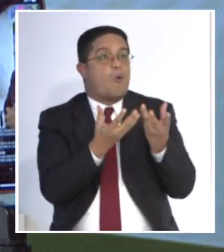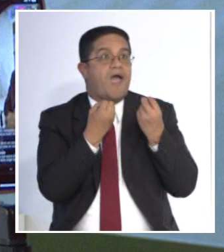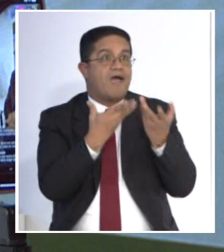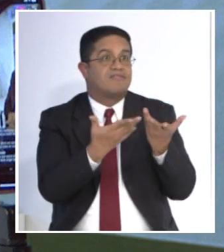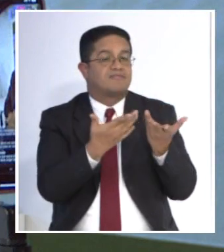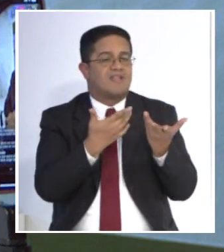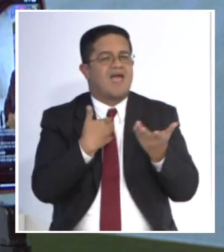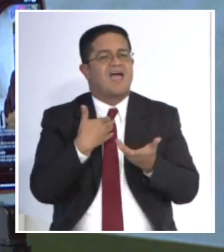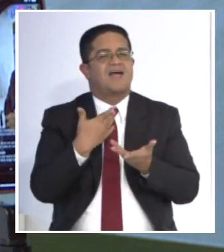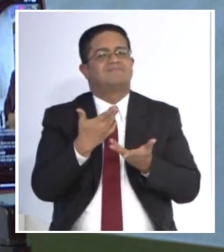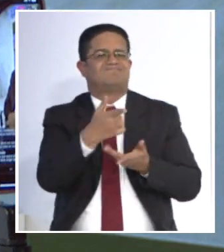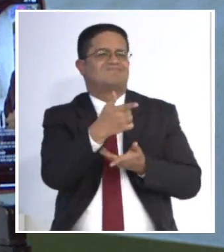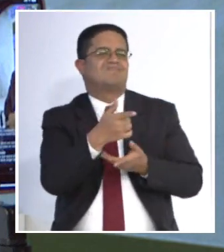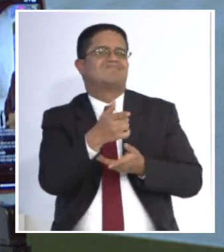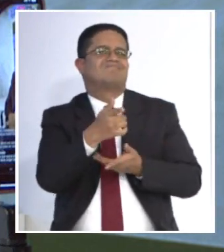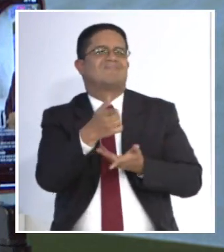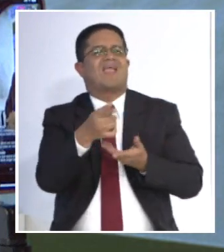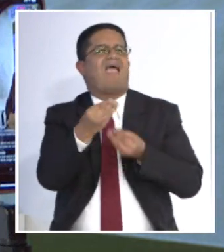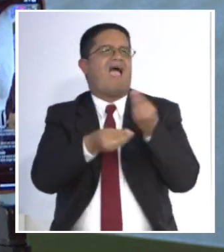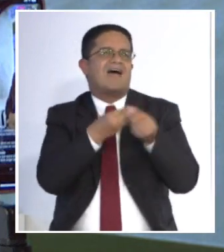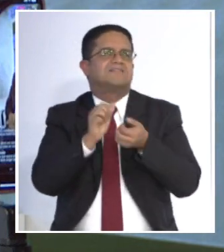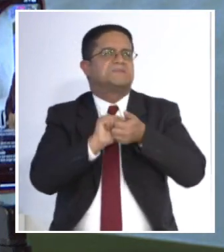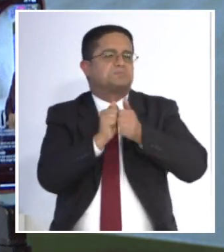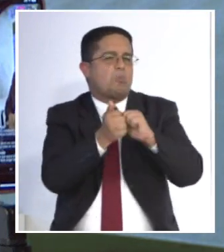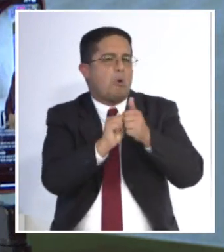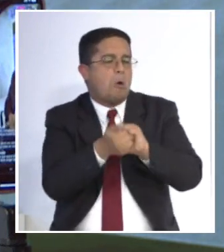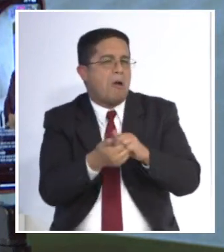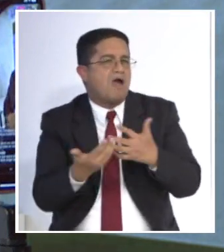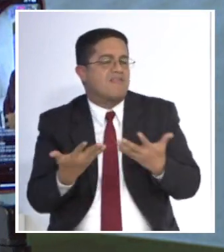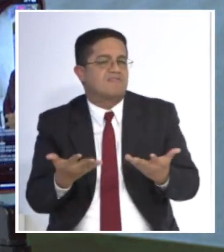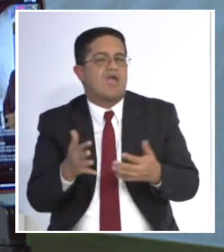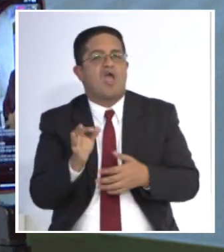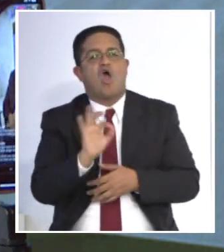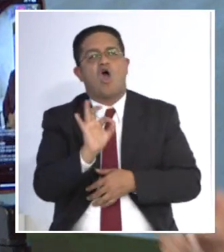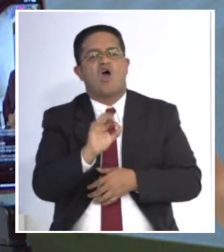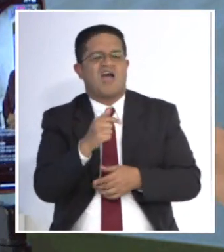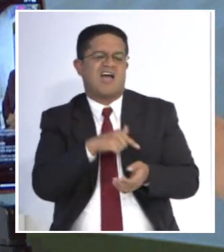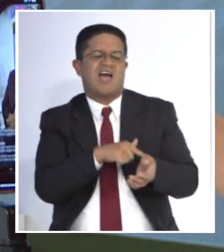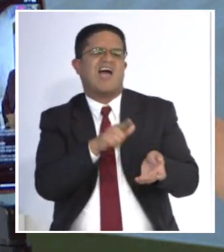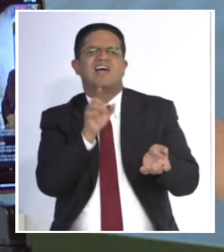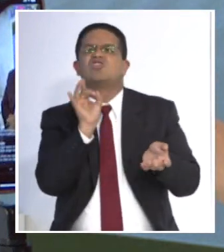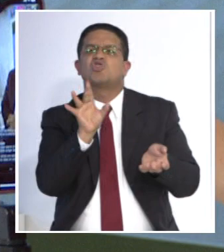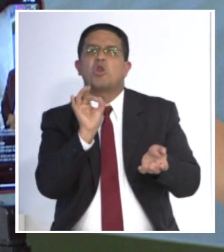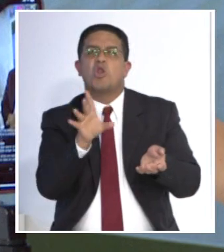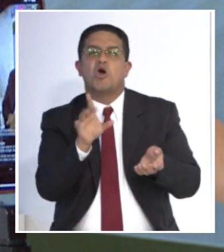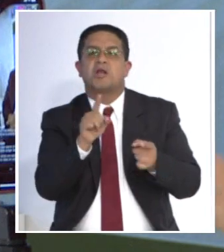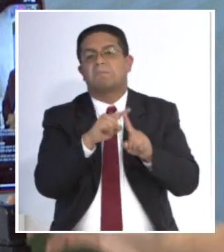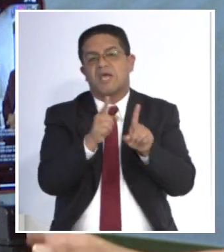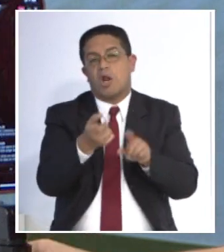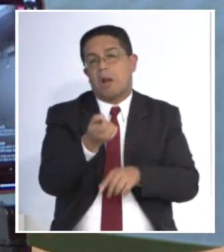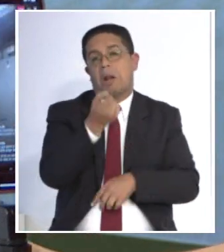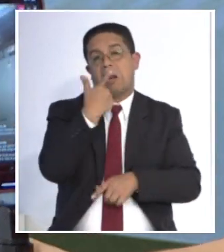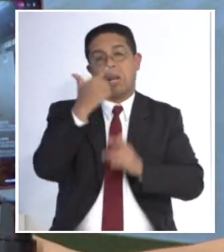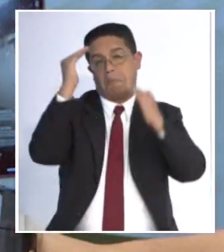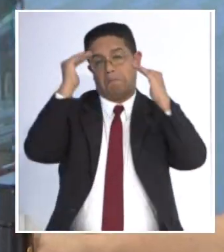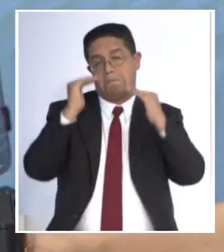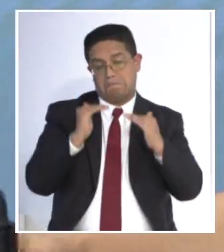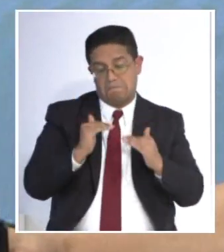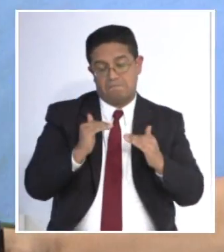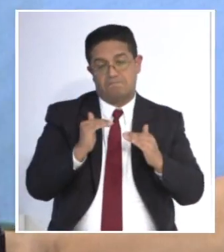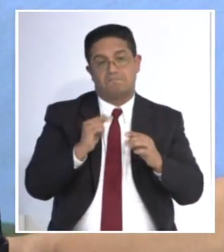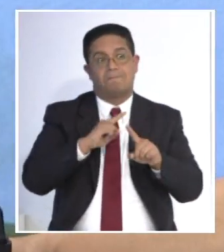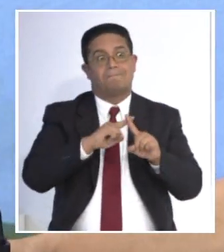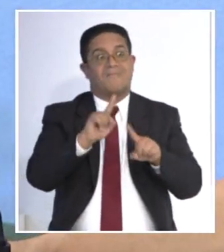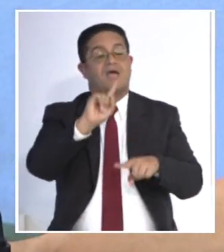alguna actividad deportiva, alguna actividad laboral, tuvo una molestia y no la atendió. Y ya cuando el paciente